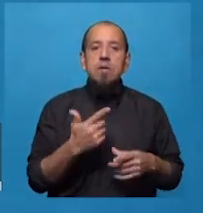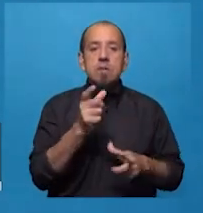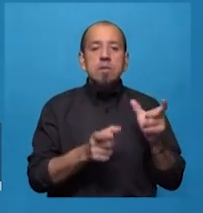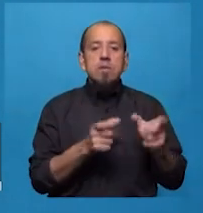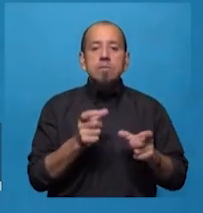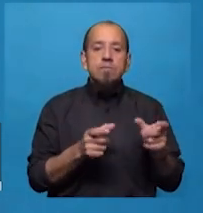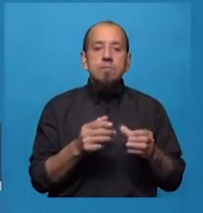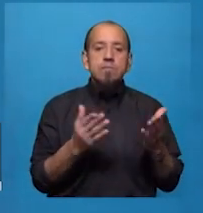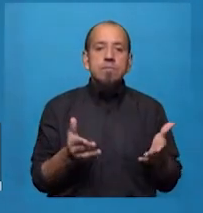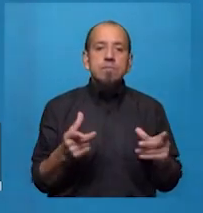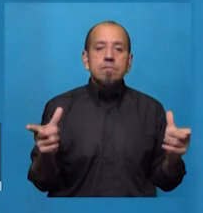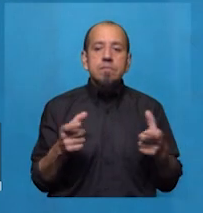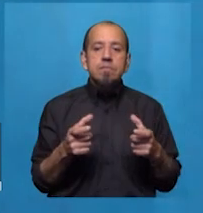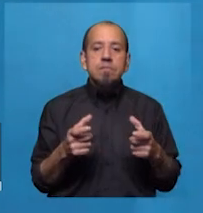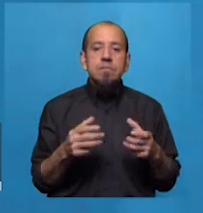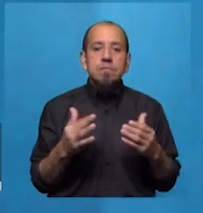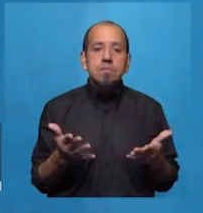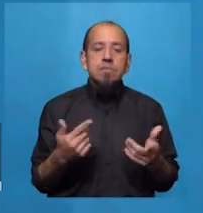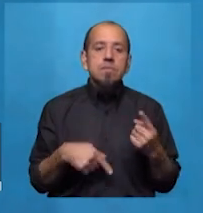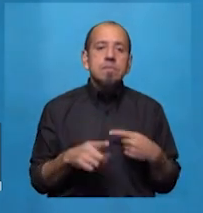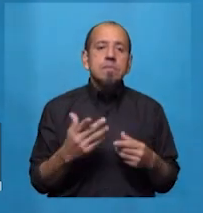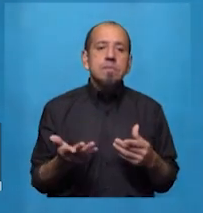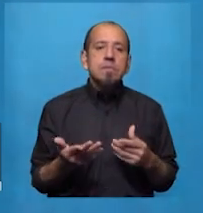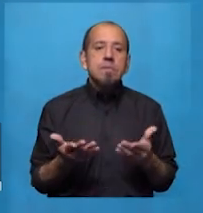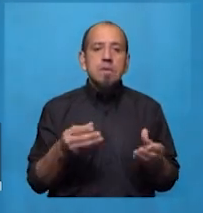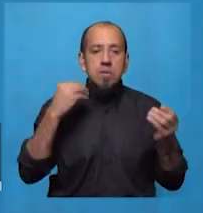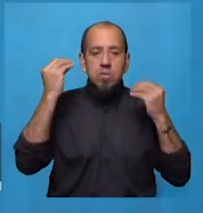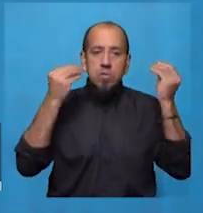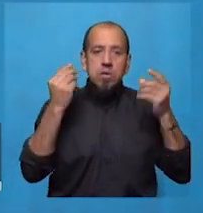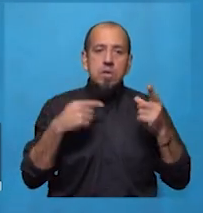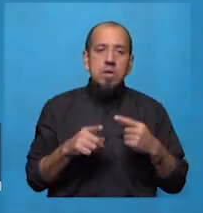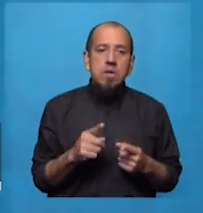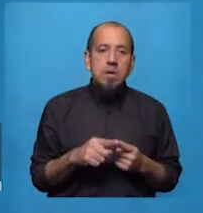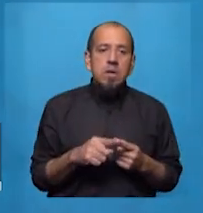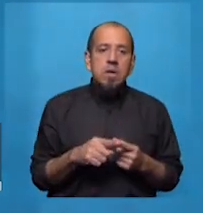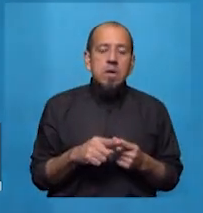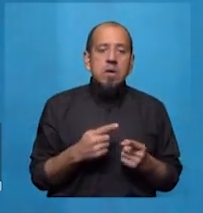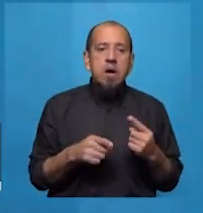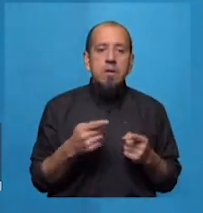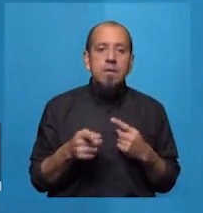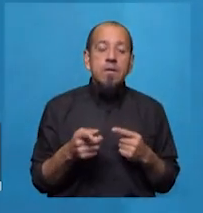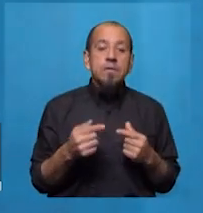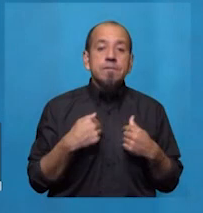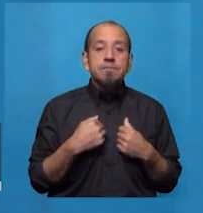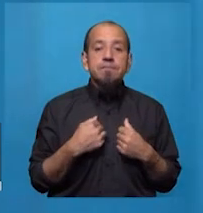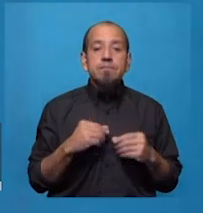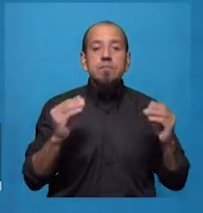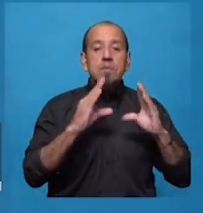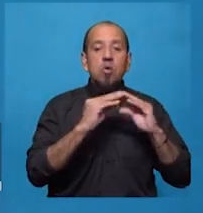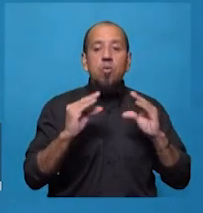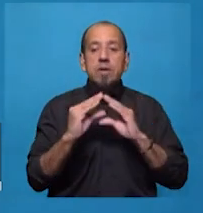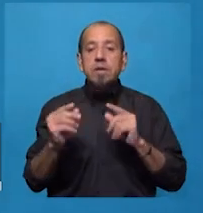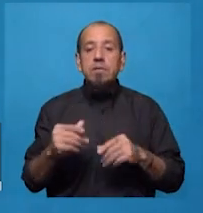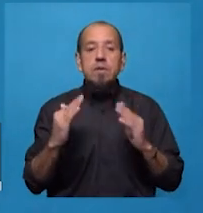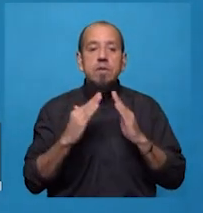la gente no se reúne y pierde su tiempo por algo que no le duela Y que en algo que no le preocupe Entonces el otro día bueno estuvimos en una cooperativa que Se